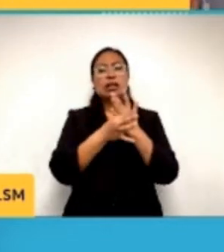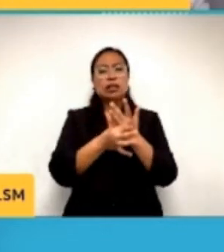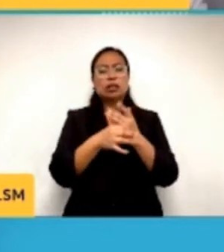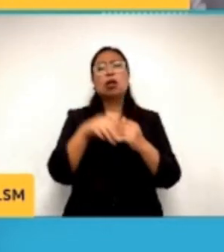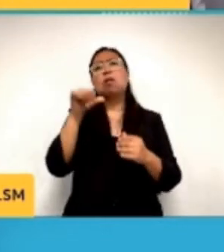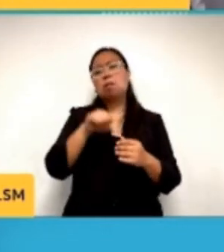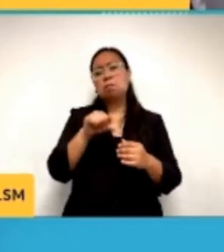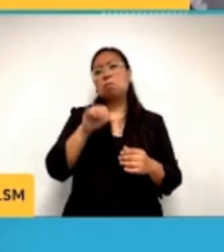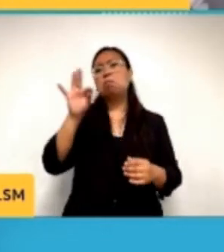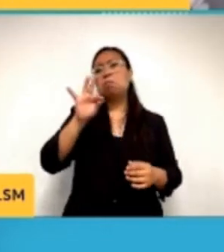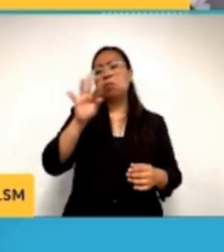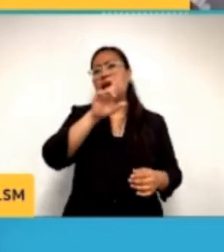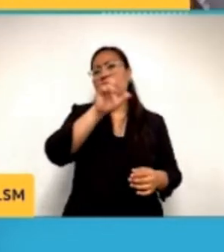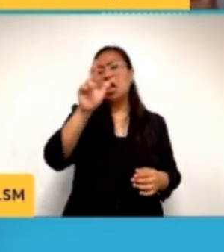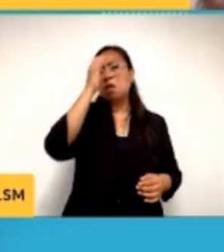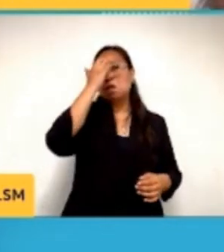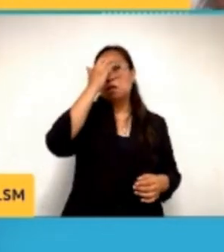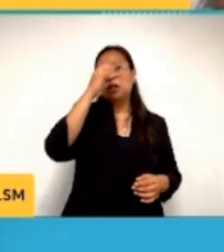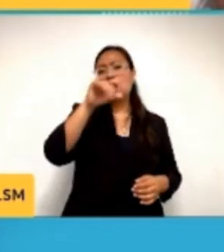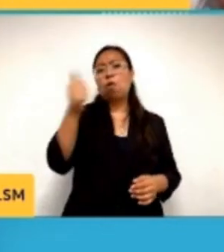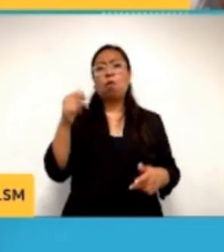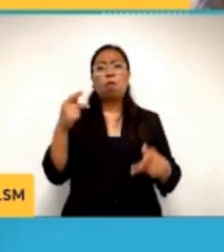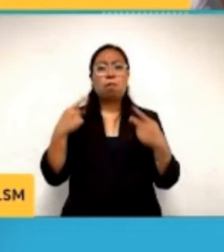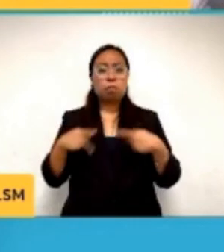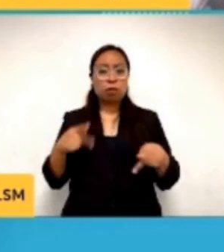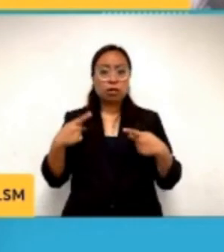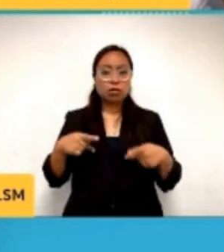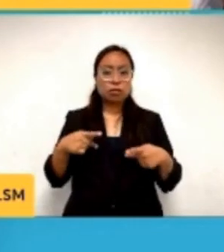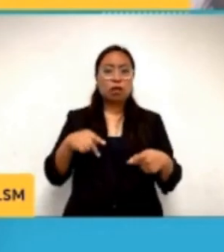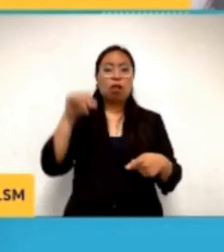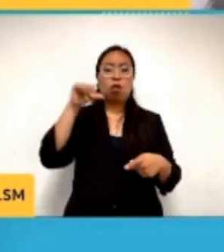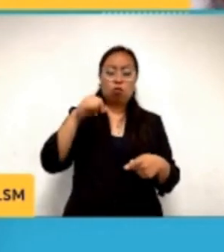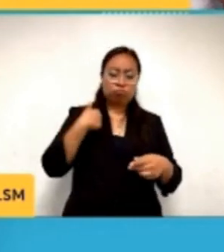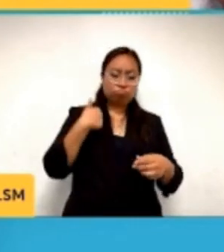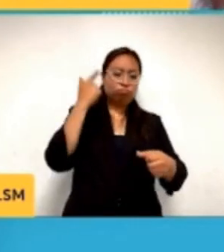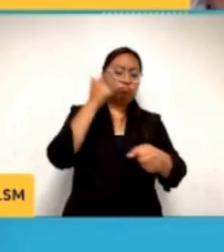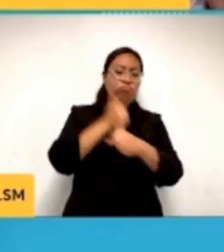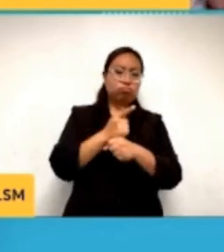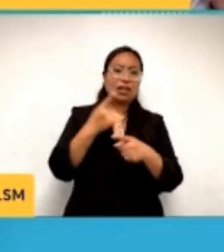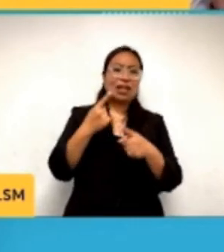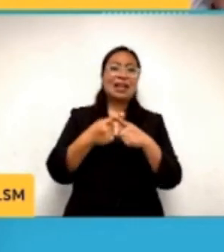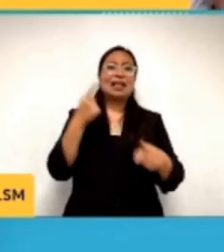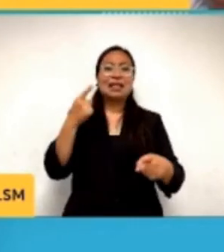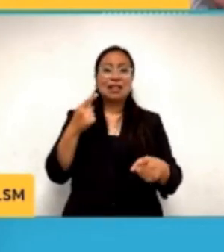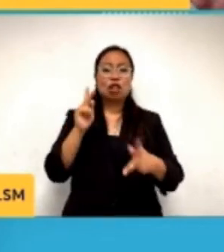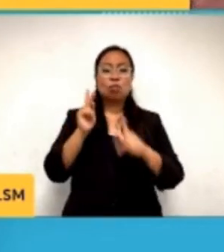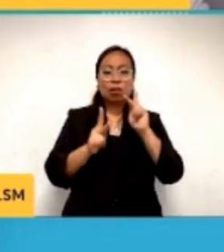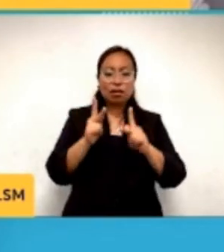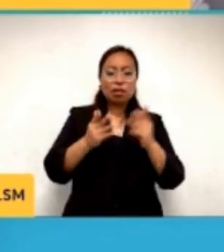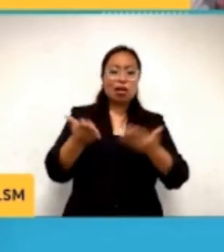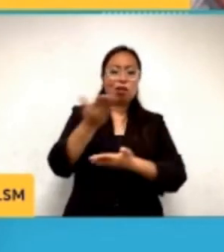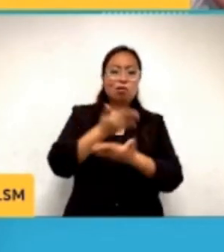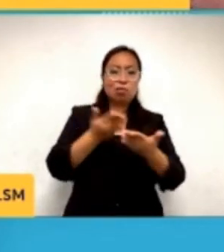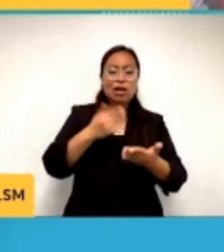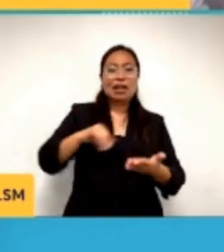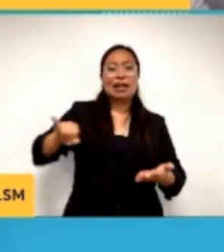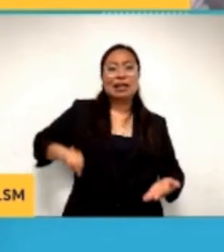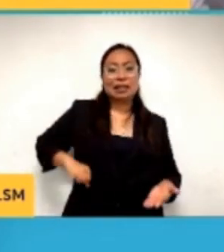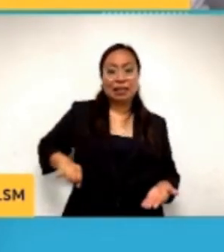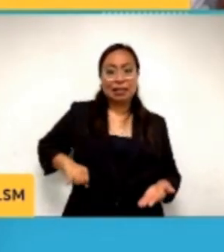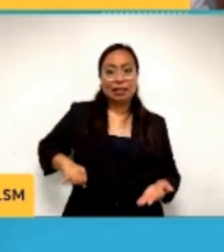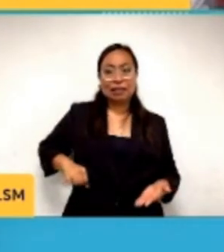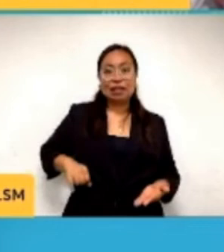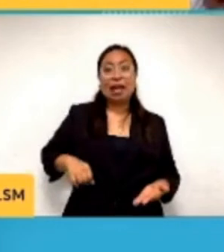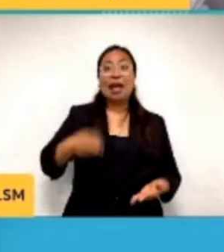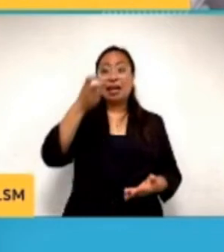a lo mejor reconocer a alguien más. Oye, estaría bien hoy identificar quiénes están hablando de lo que me interesa. Este acordeón te lo